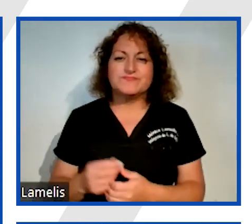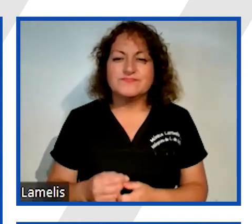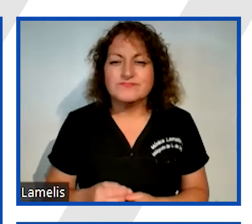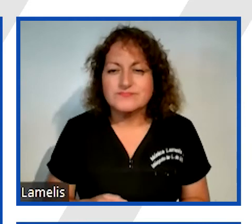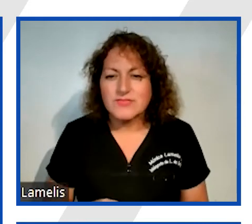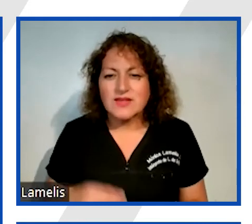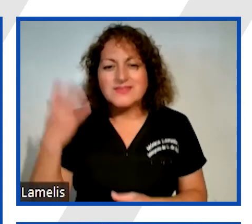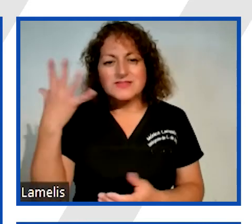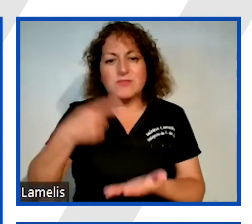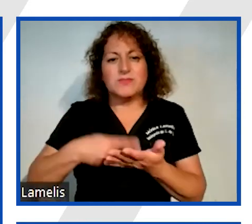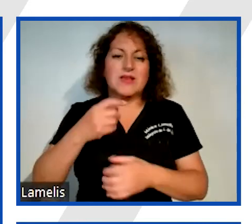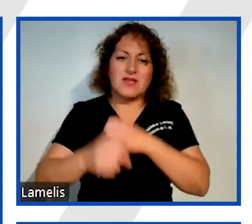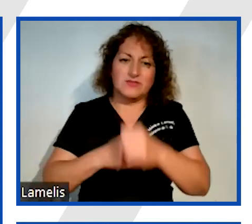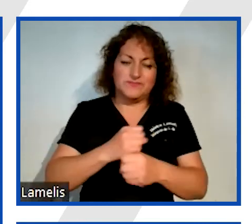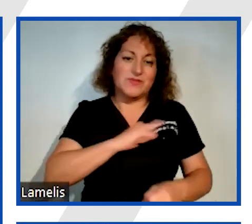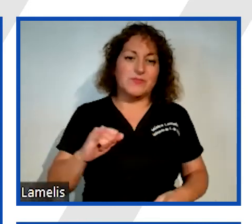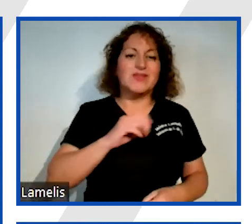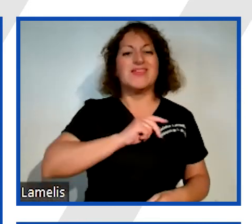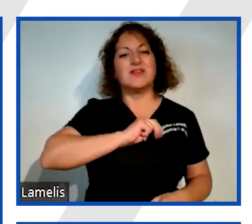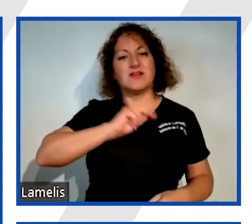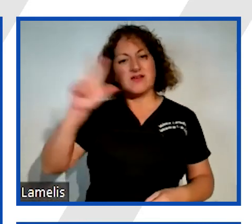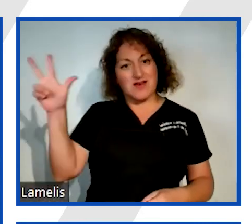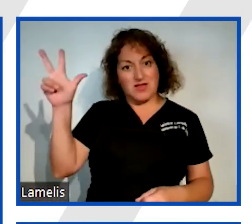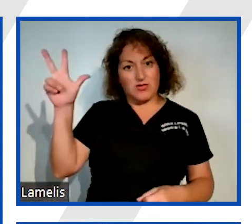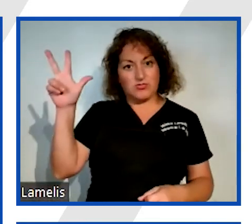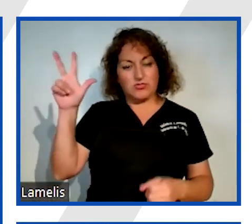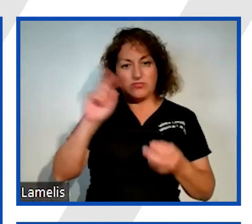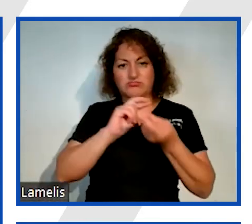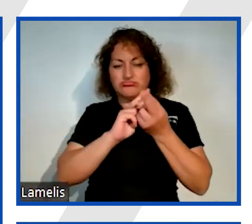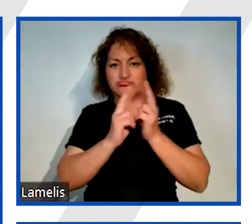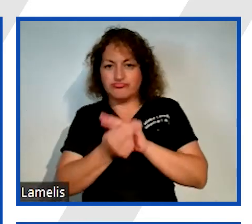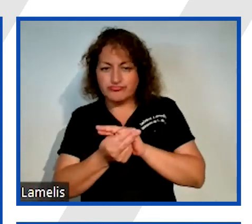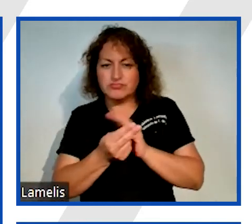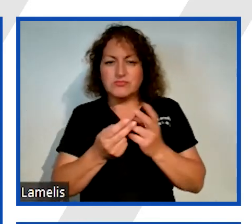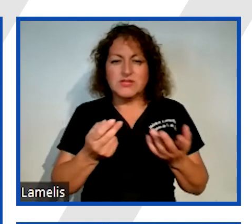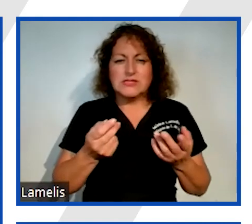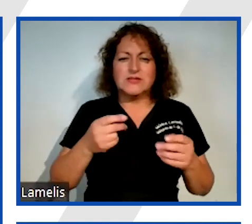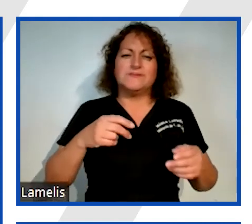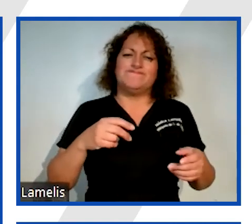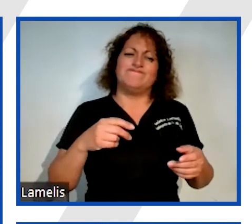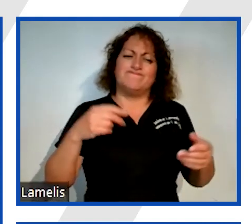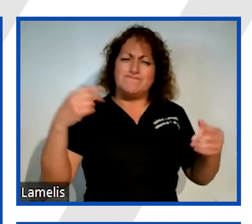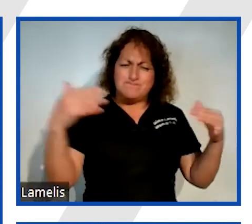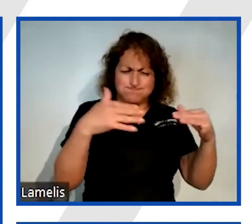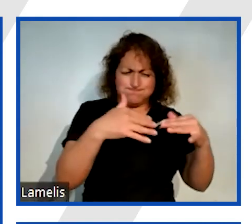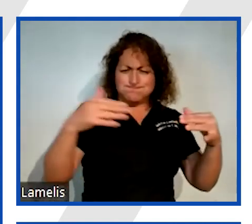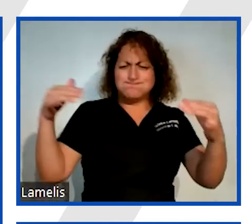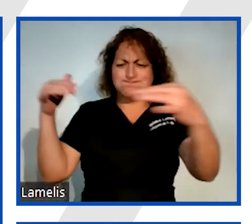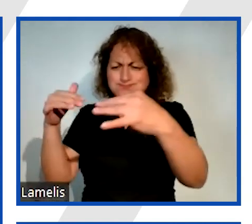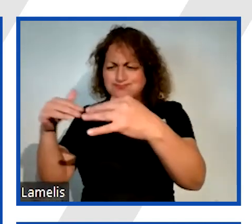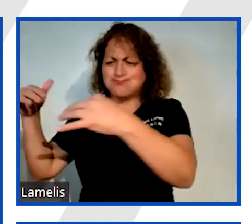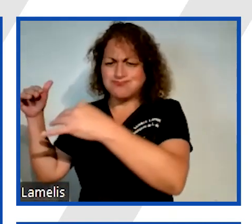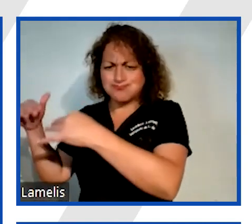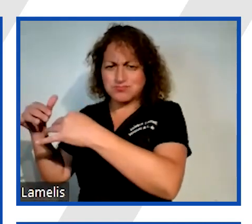porque al tratar de hacer ciudades etcétera etcétera que empezaron todos a pelearse unos con otros porque esa ciudad mía no están mis amigos es mía digo